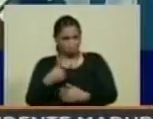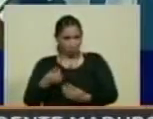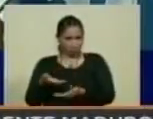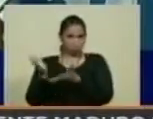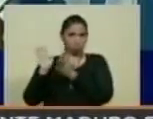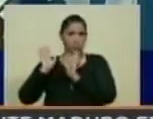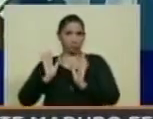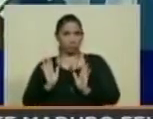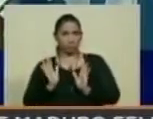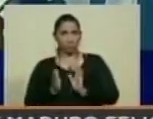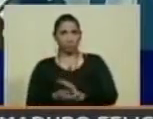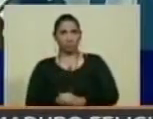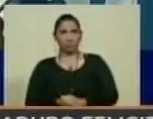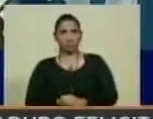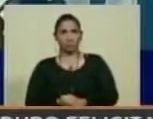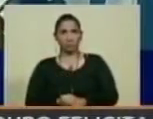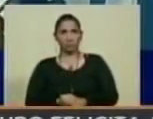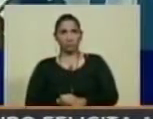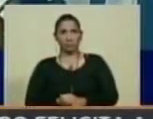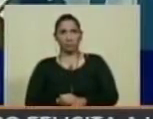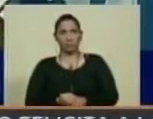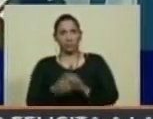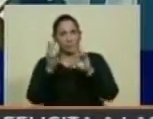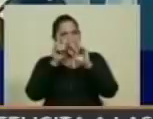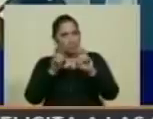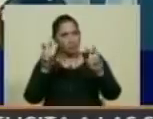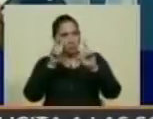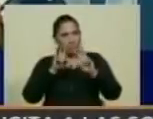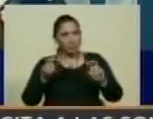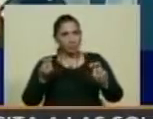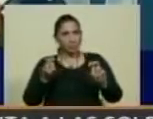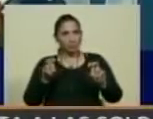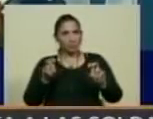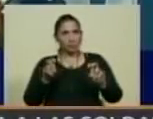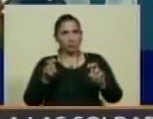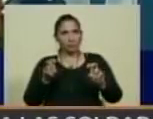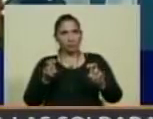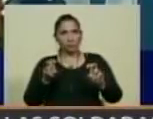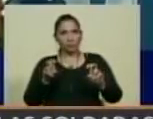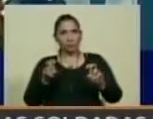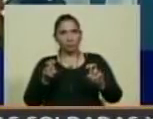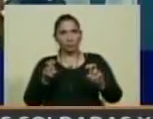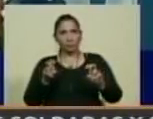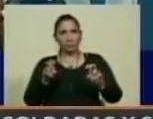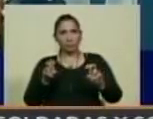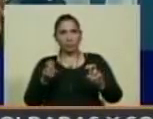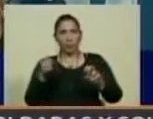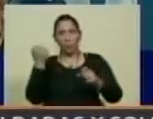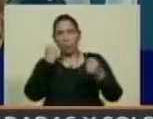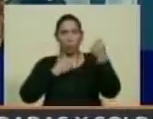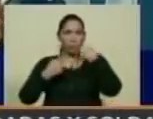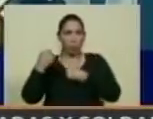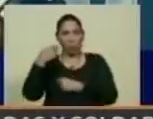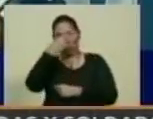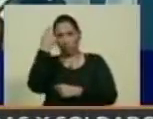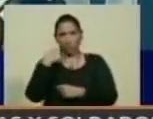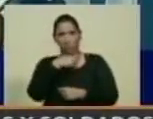auditada, se determinó que la víctima presentó como causa de muerte traumatismo craneofacial